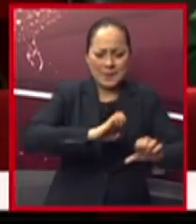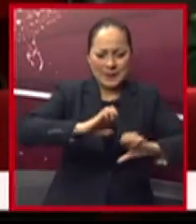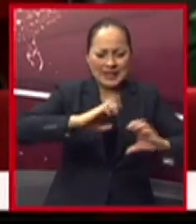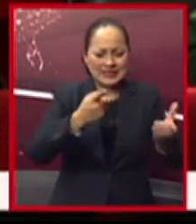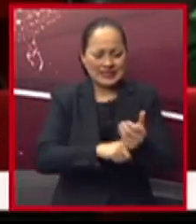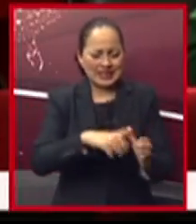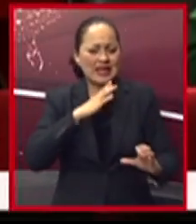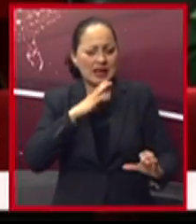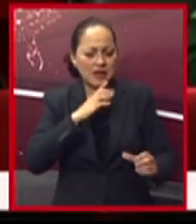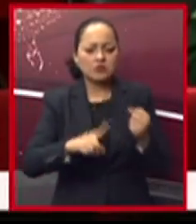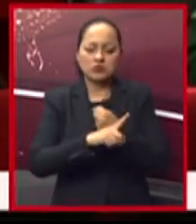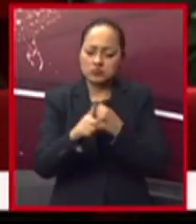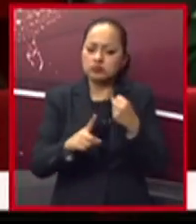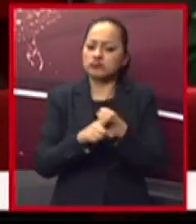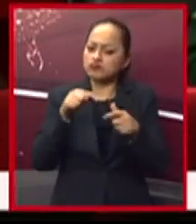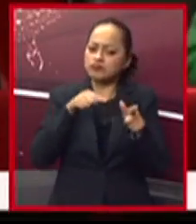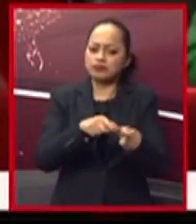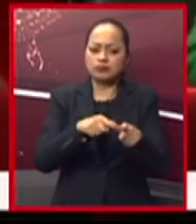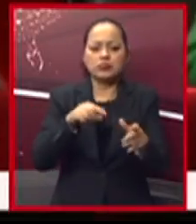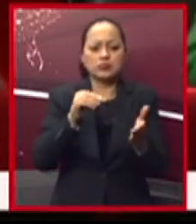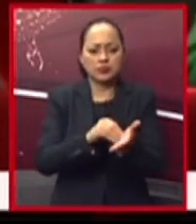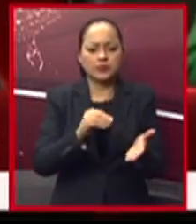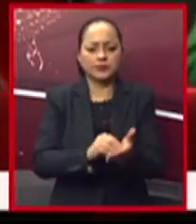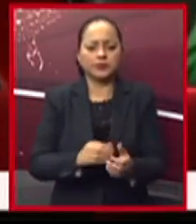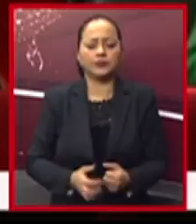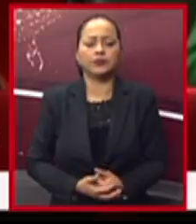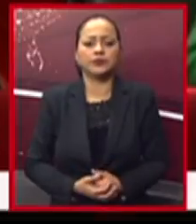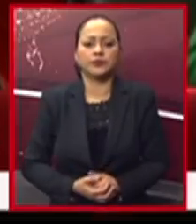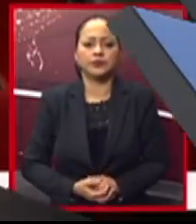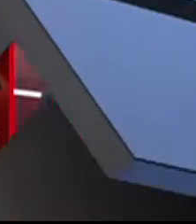que sont les entreprises internationales.